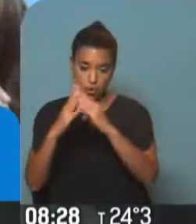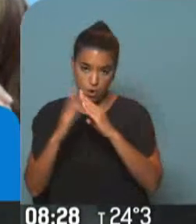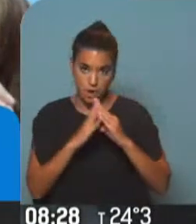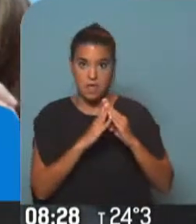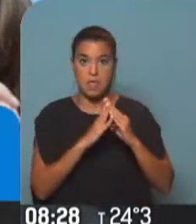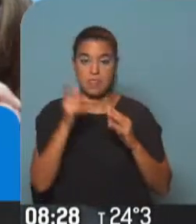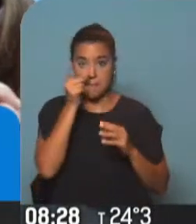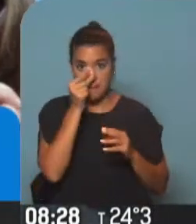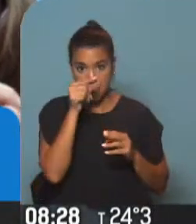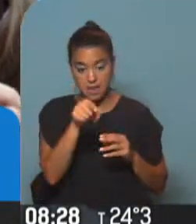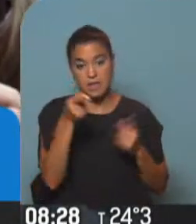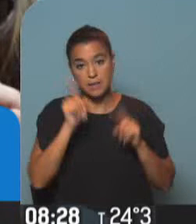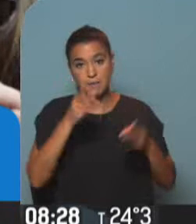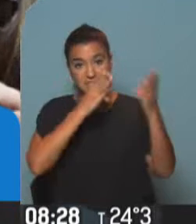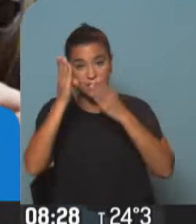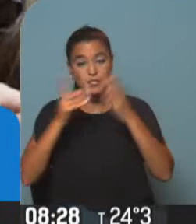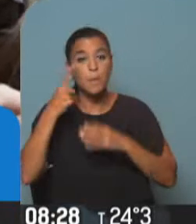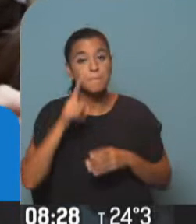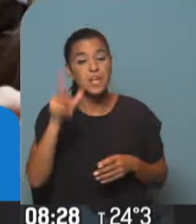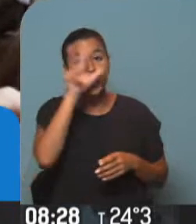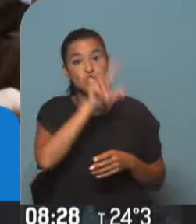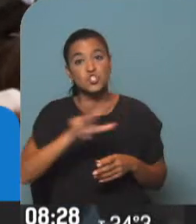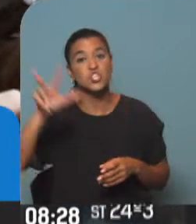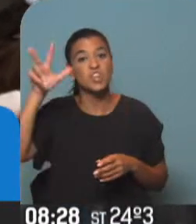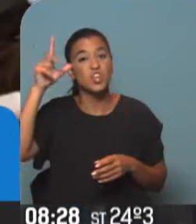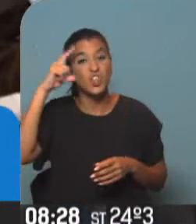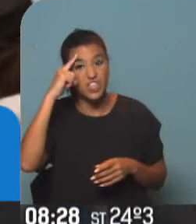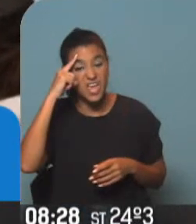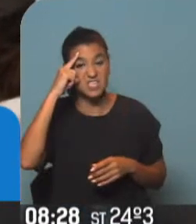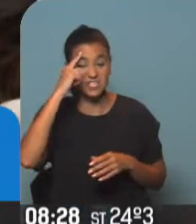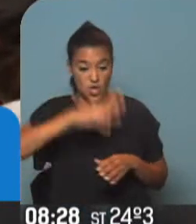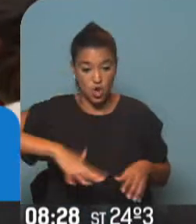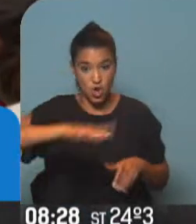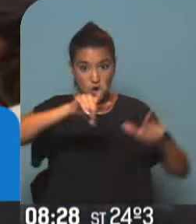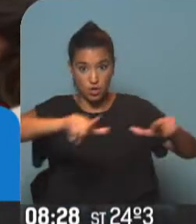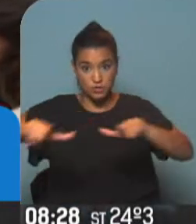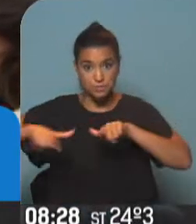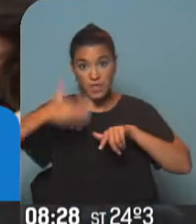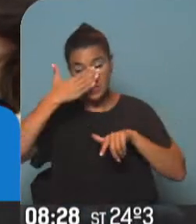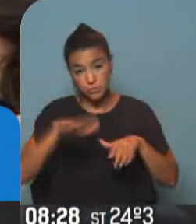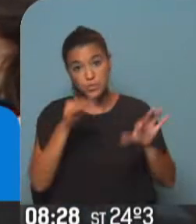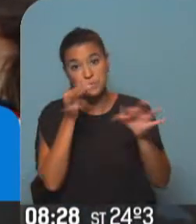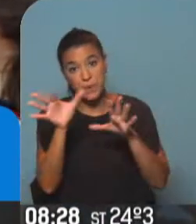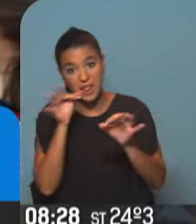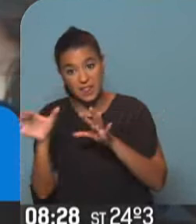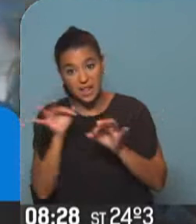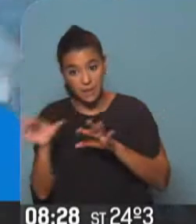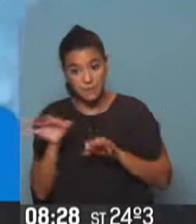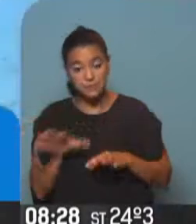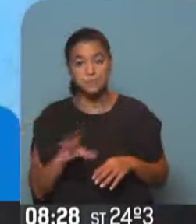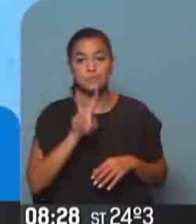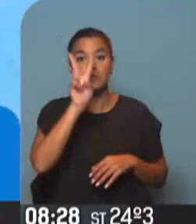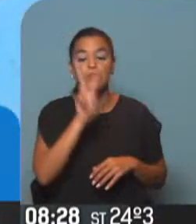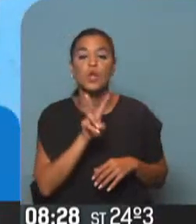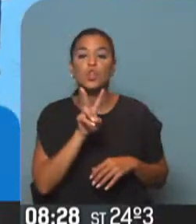montar servicios en 1810 lotes para la posterior venta venimos en con dos